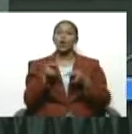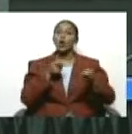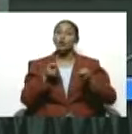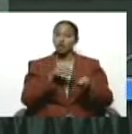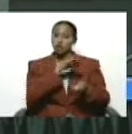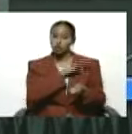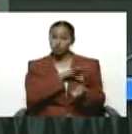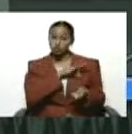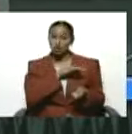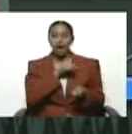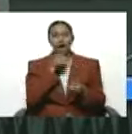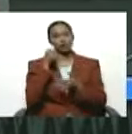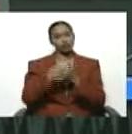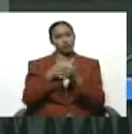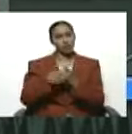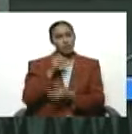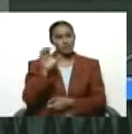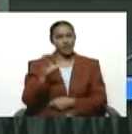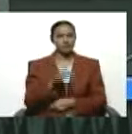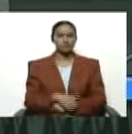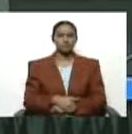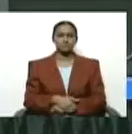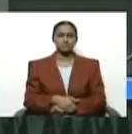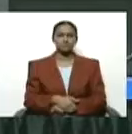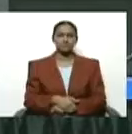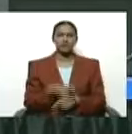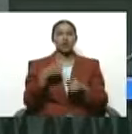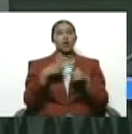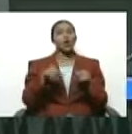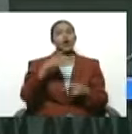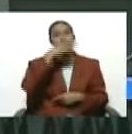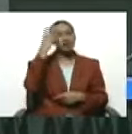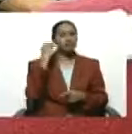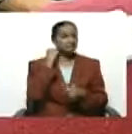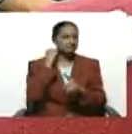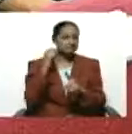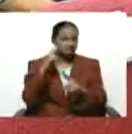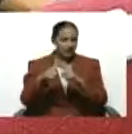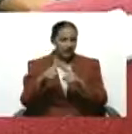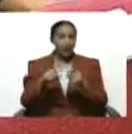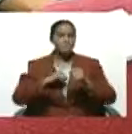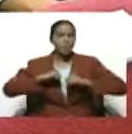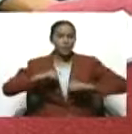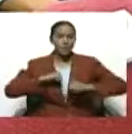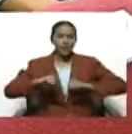de la Patria, Free Alex Sack, Guardaparques,